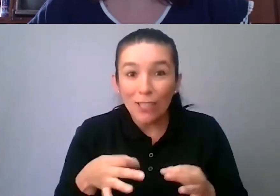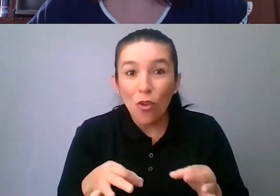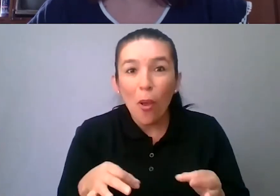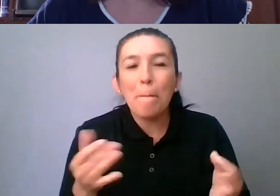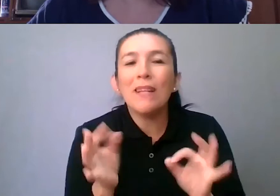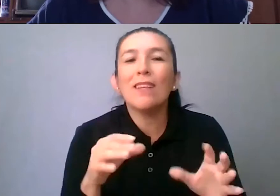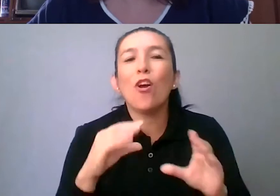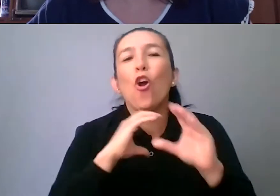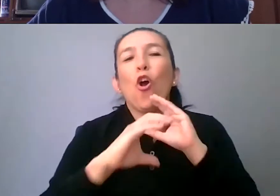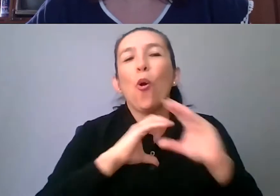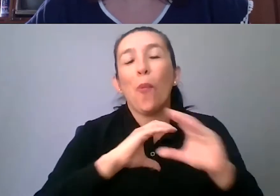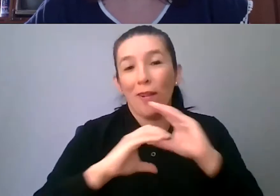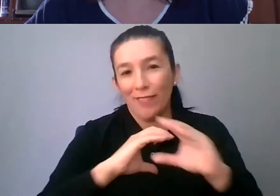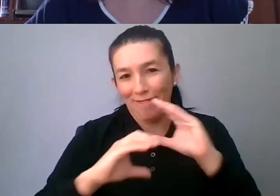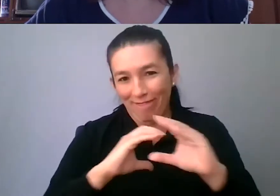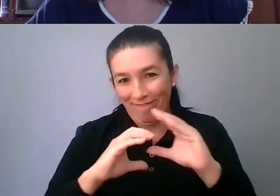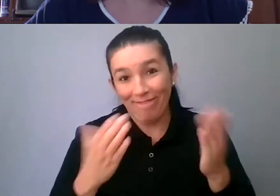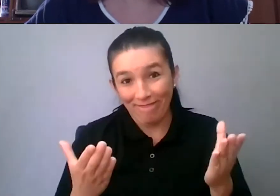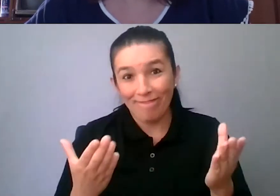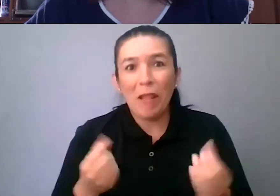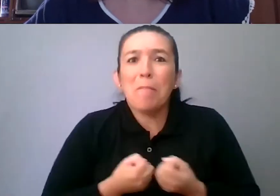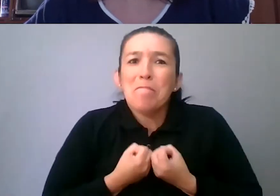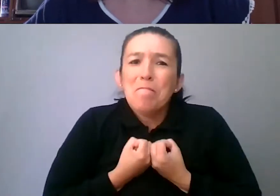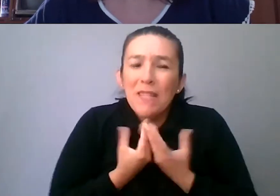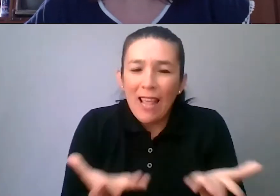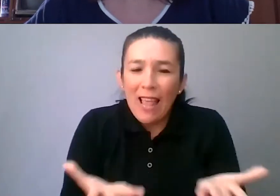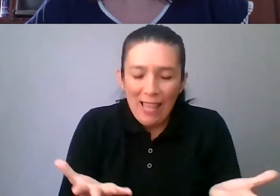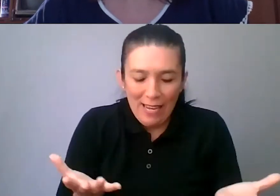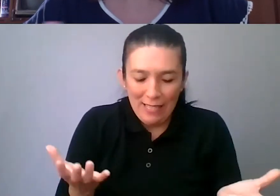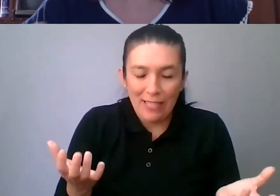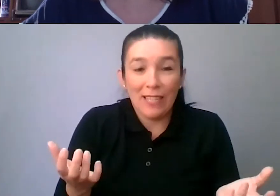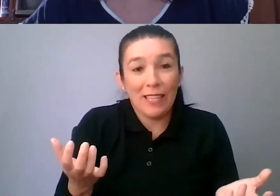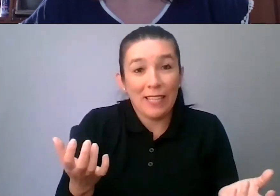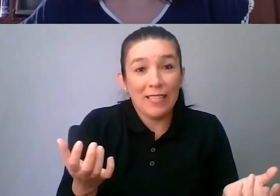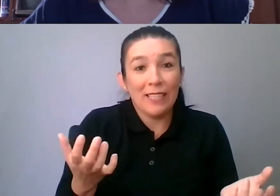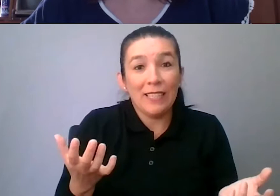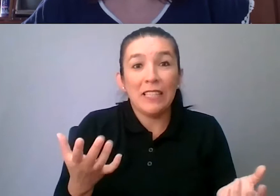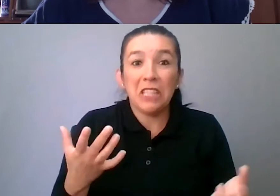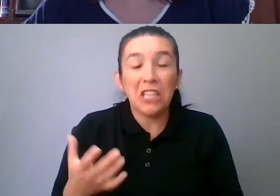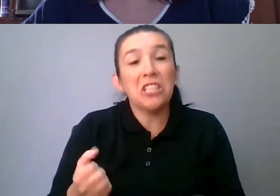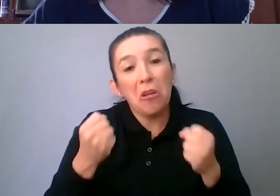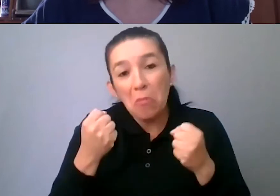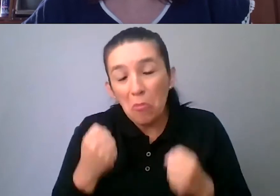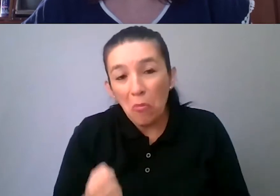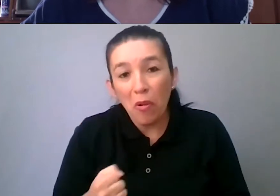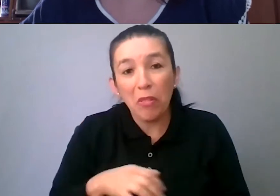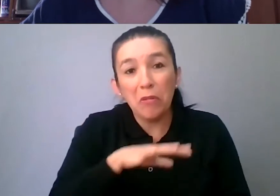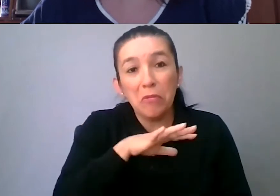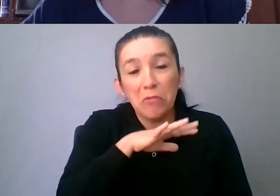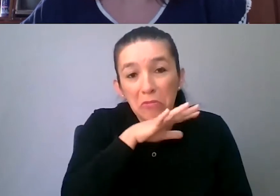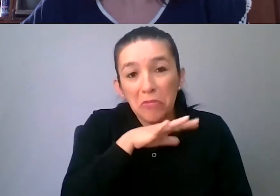de comunicación, son una forma de expresión que es alternativa a la